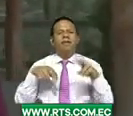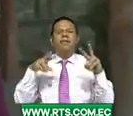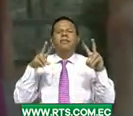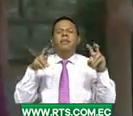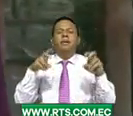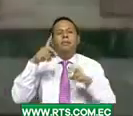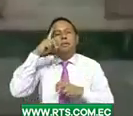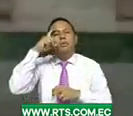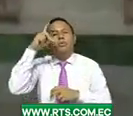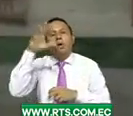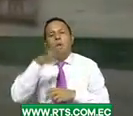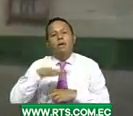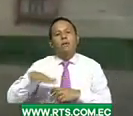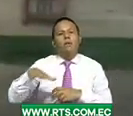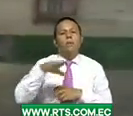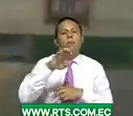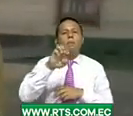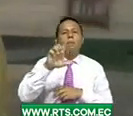Sueños en Belén.